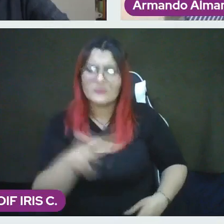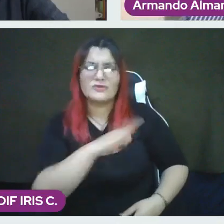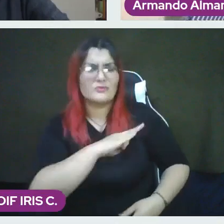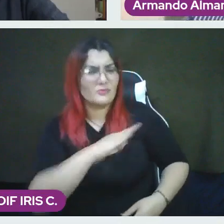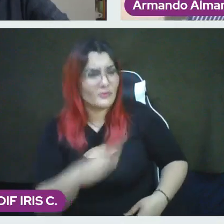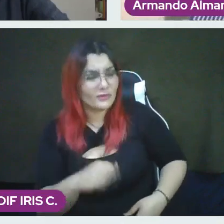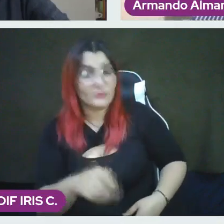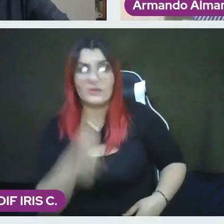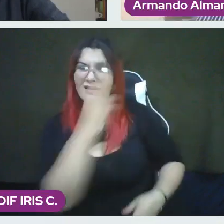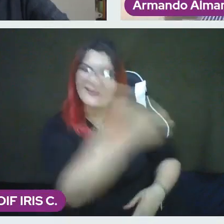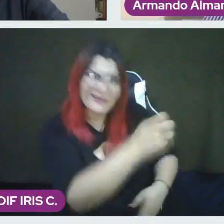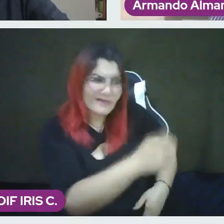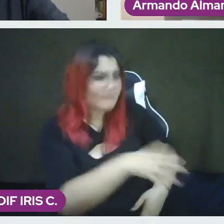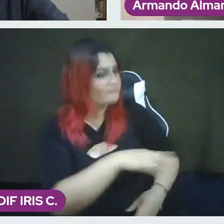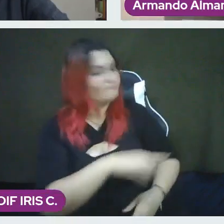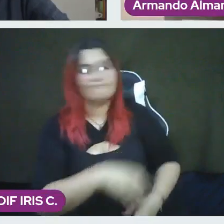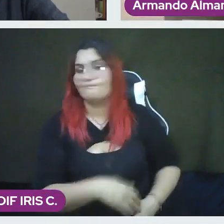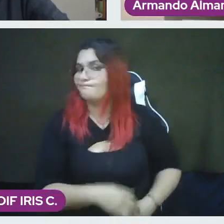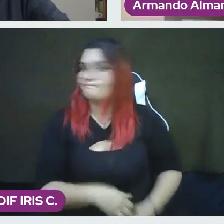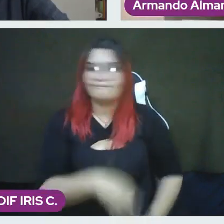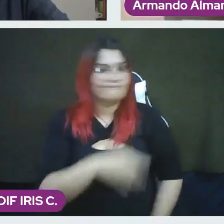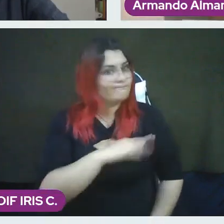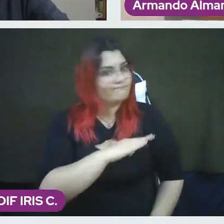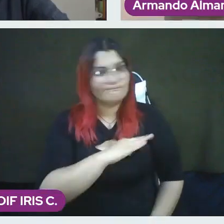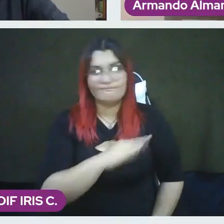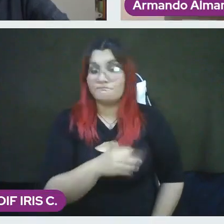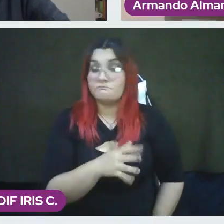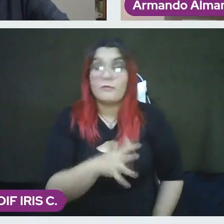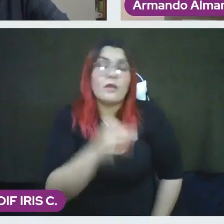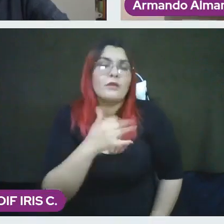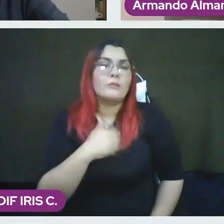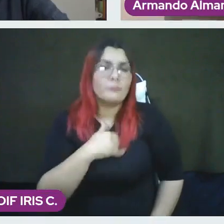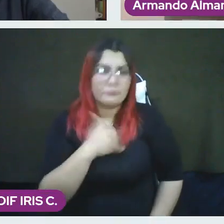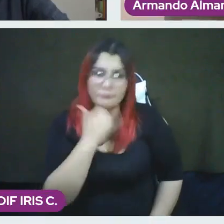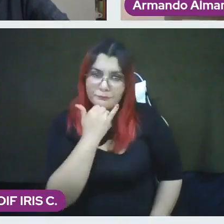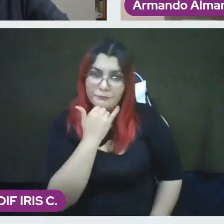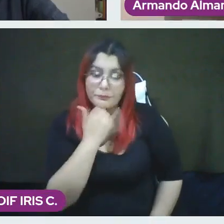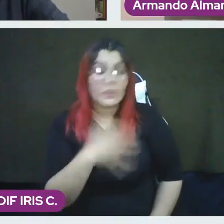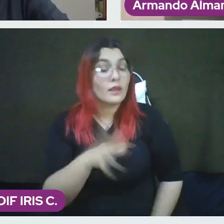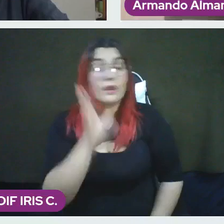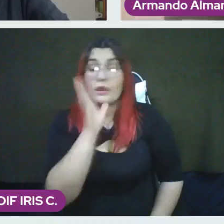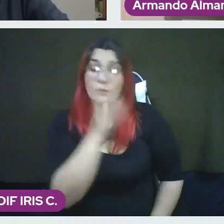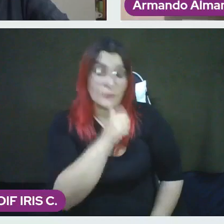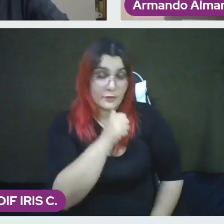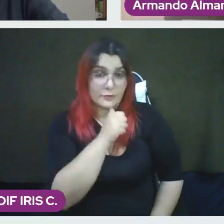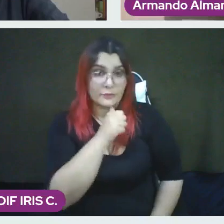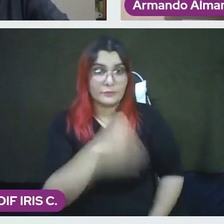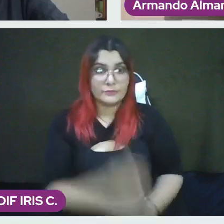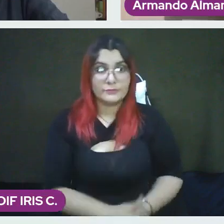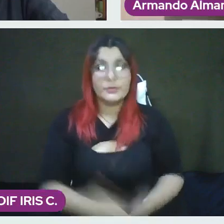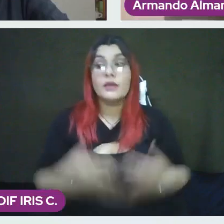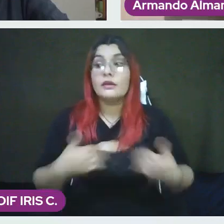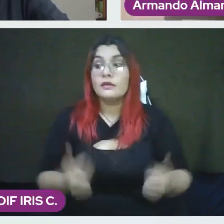es fundamental en el sentido del autocuidado, ¿no?